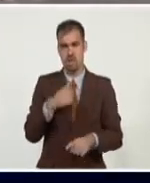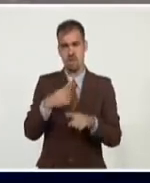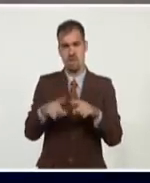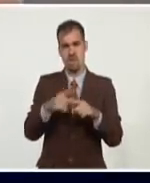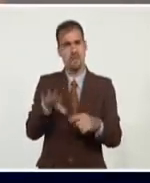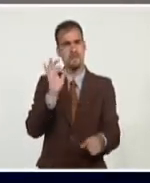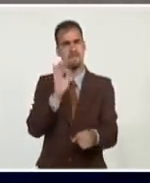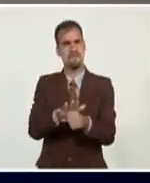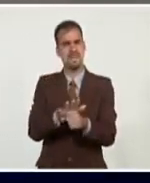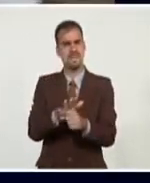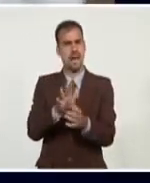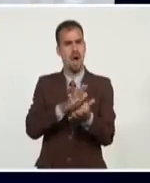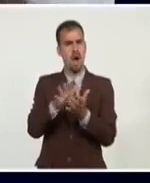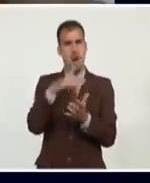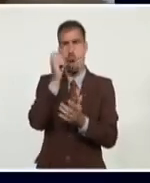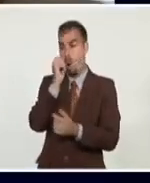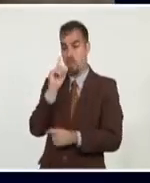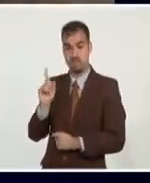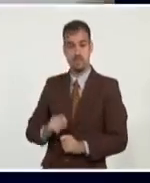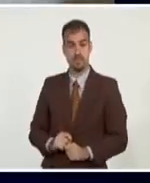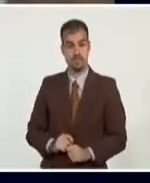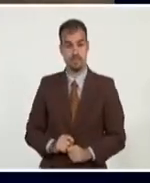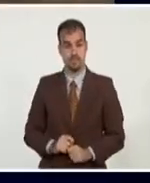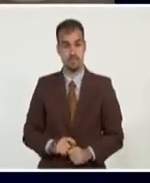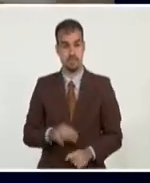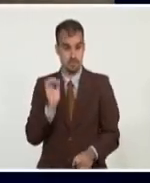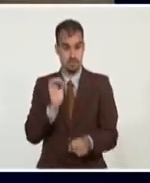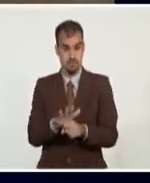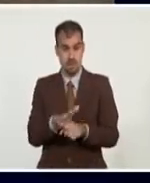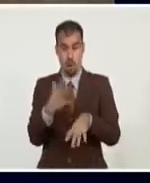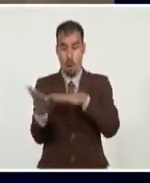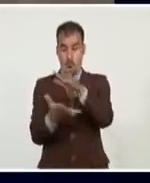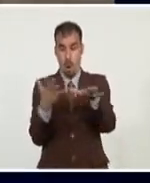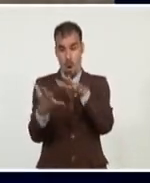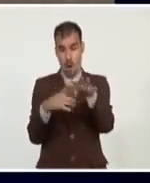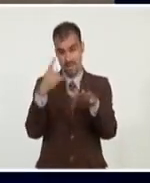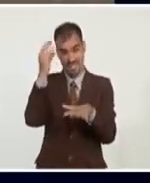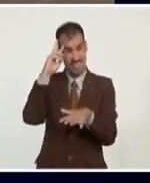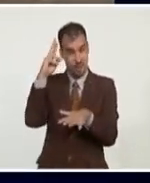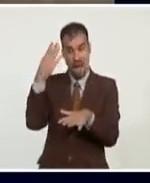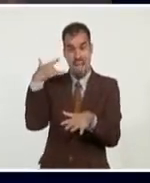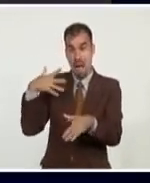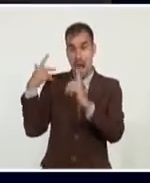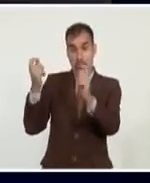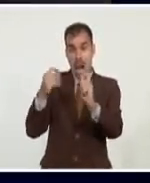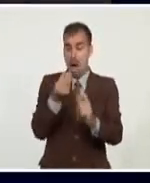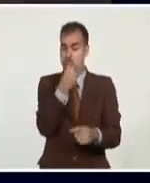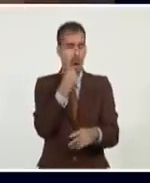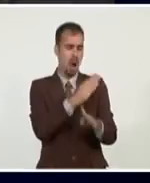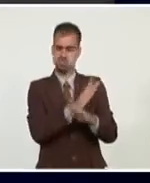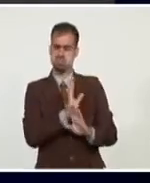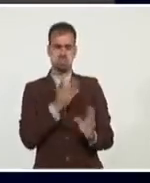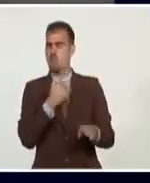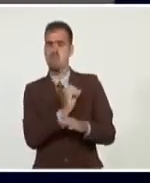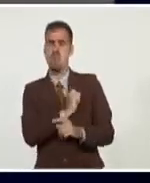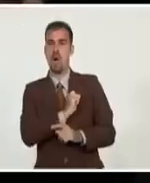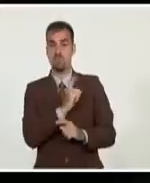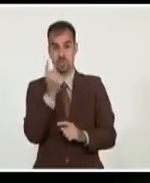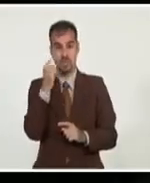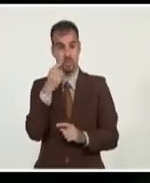croquetas para José Daniel Ferrer, en plena huelga de hambre, aquí recordamos algunas imágenes